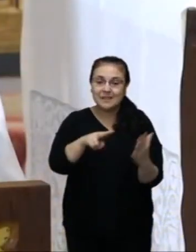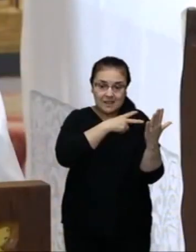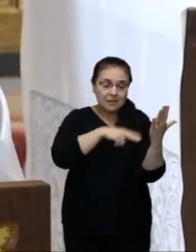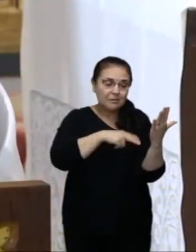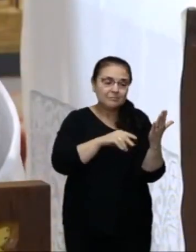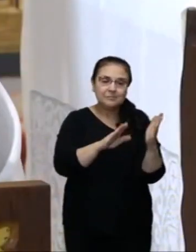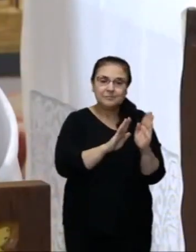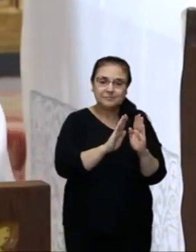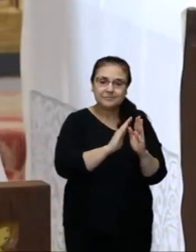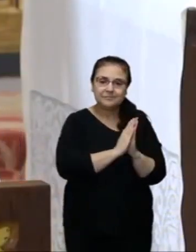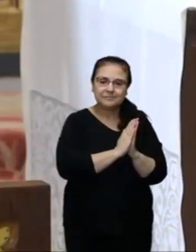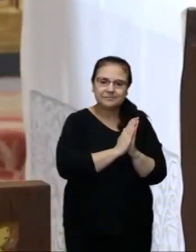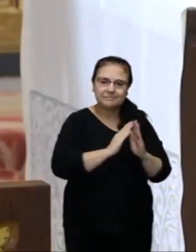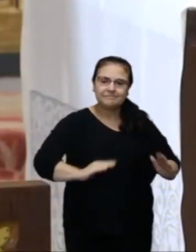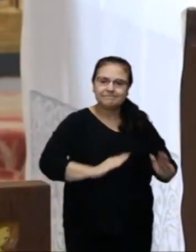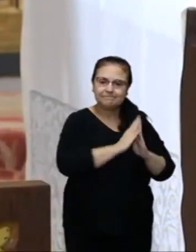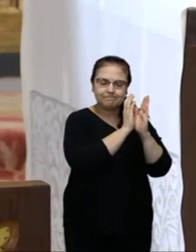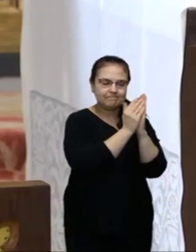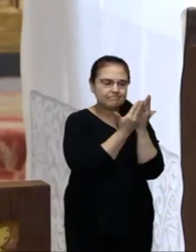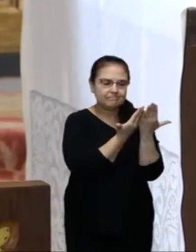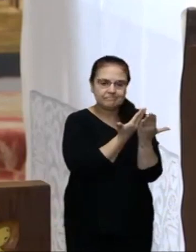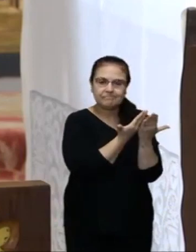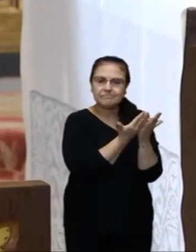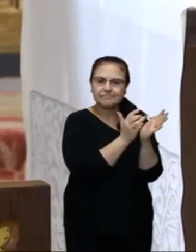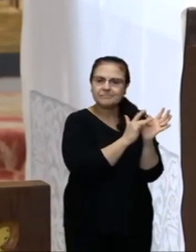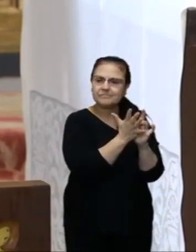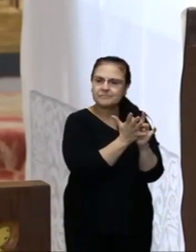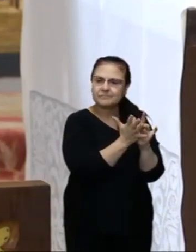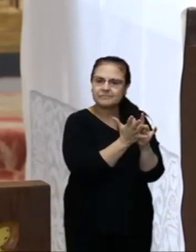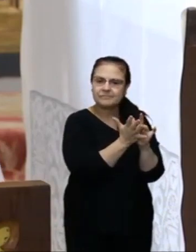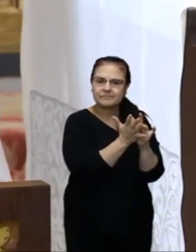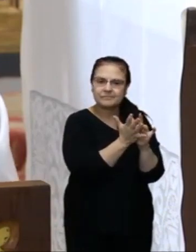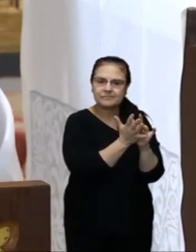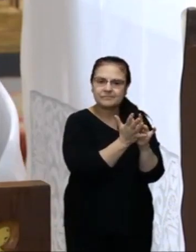Lectura del Santo Evangelio